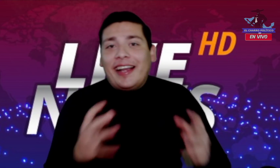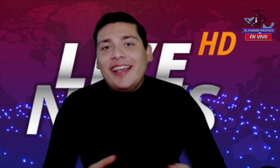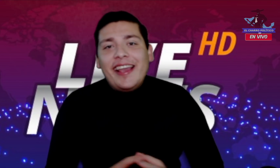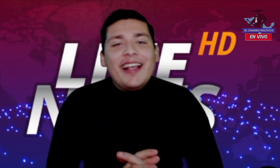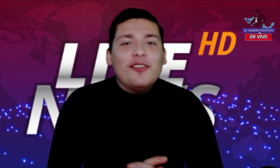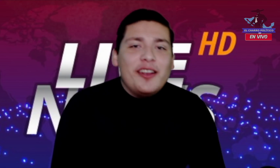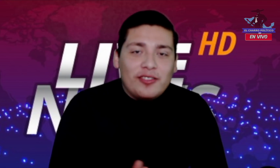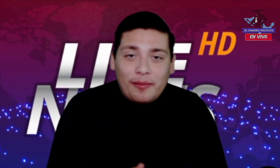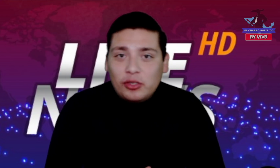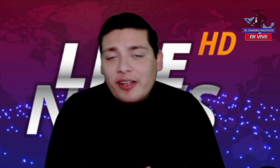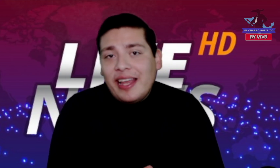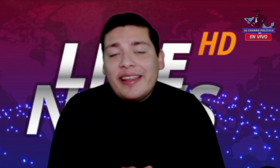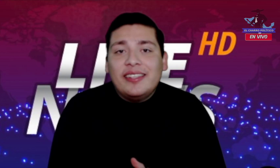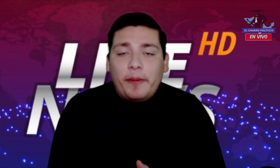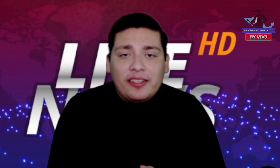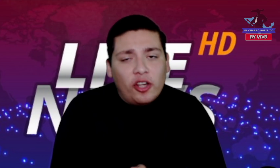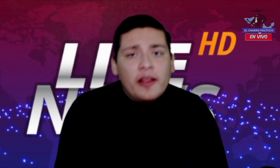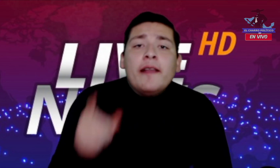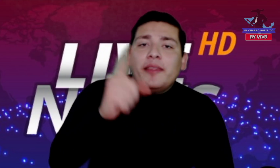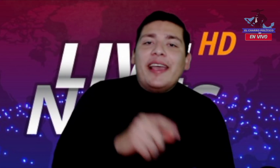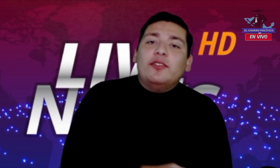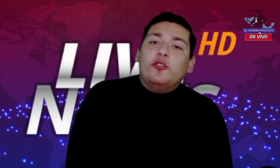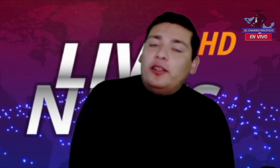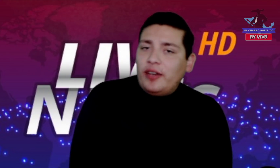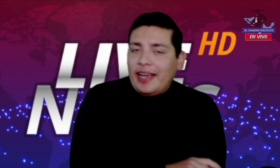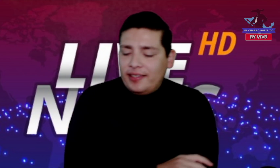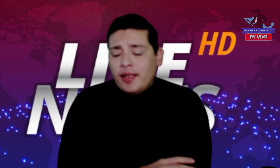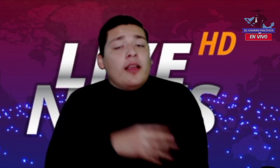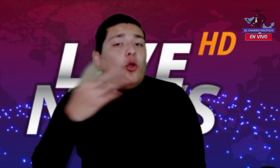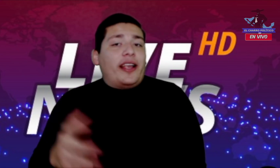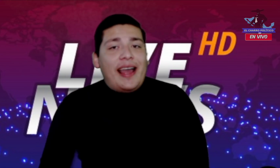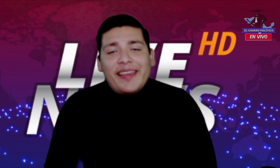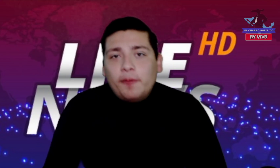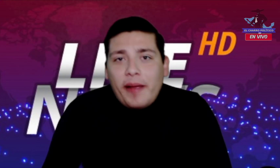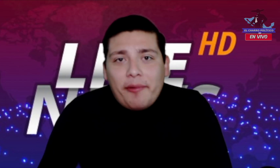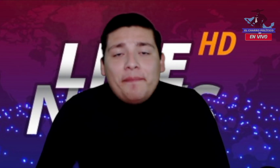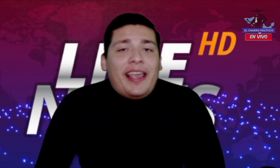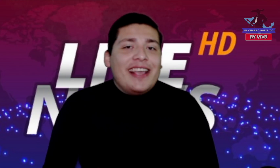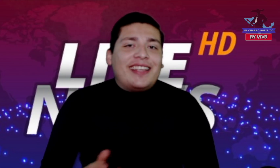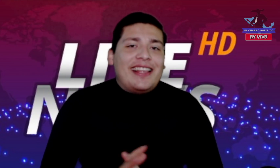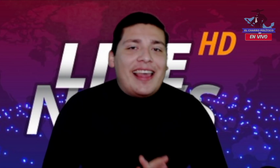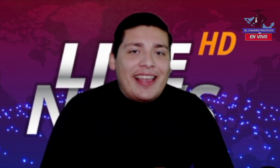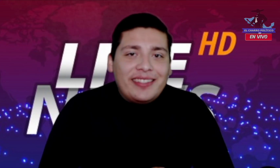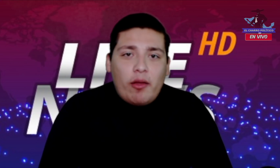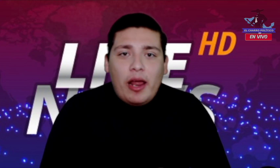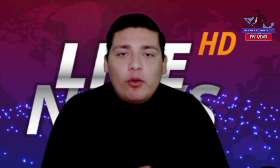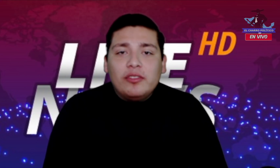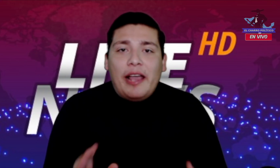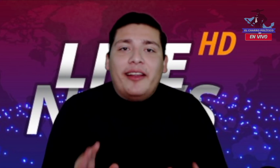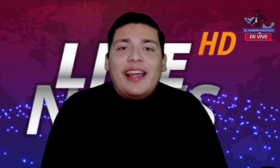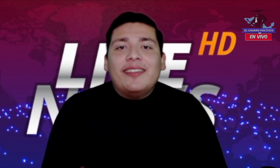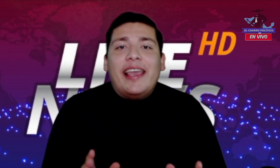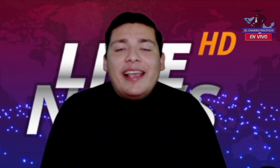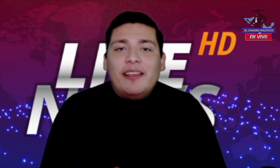y aquí es donde nos damos cuenta la desesperación de estos personajes. Lo que nadie esperaba es que el día de ayer salió a la luz